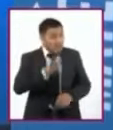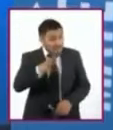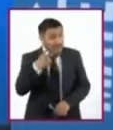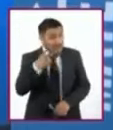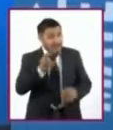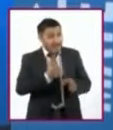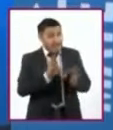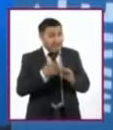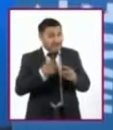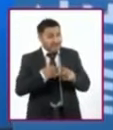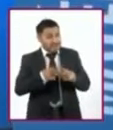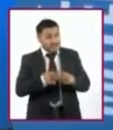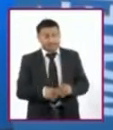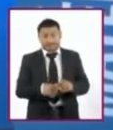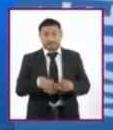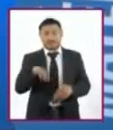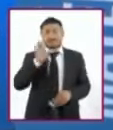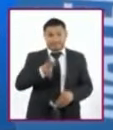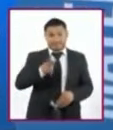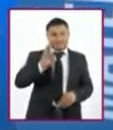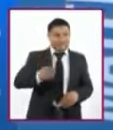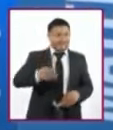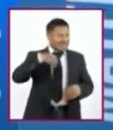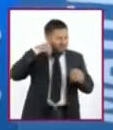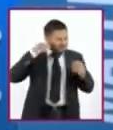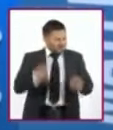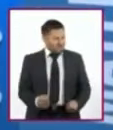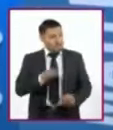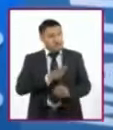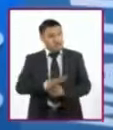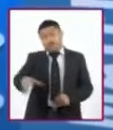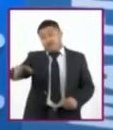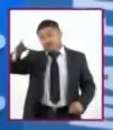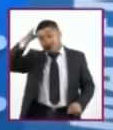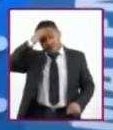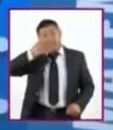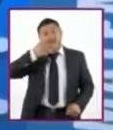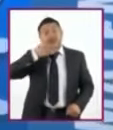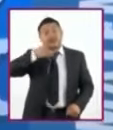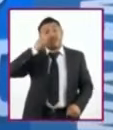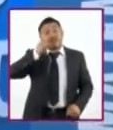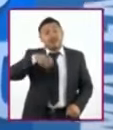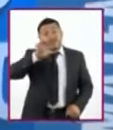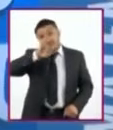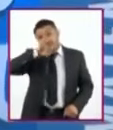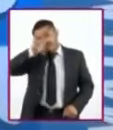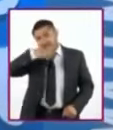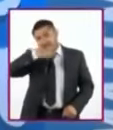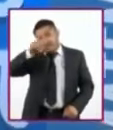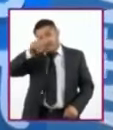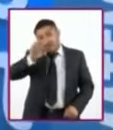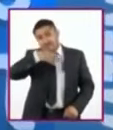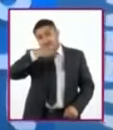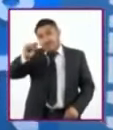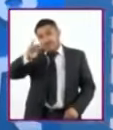simétricas. Ya reafirmaron lo que es un eje de simetría a partir de las figuras anteriores.